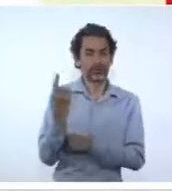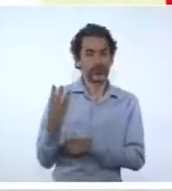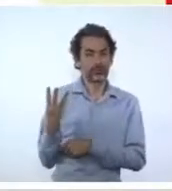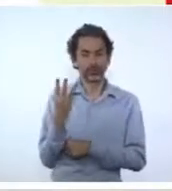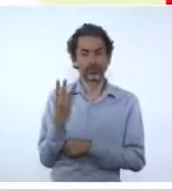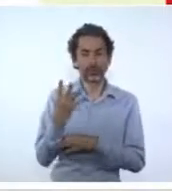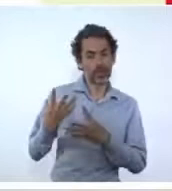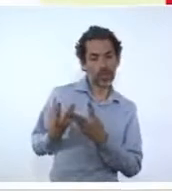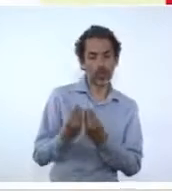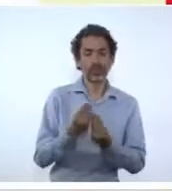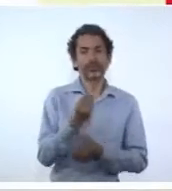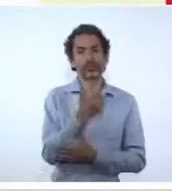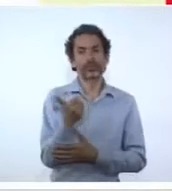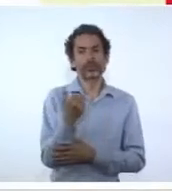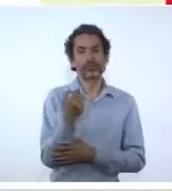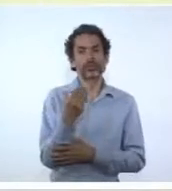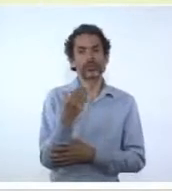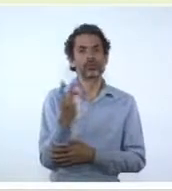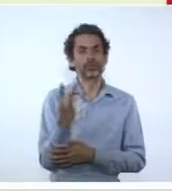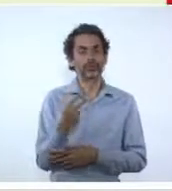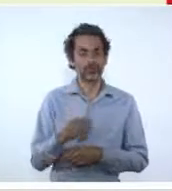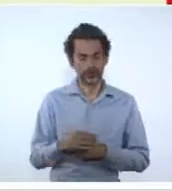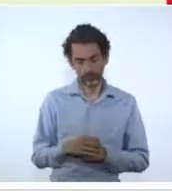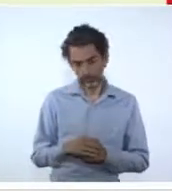han sido 691.